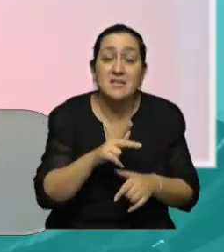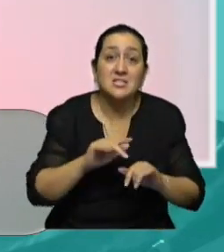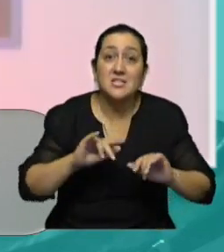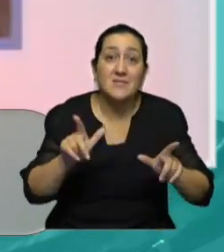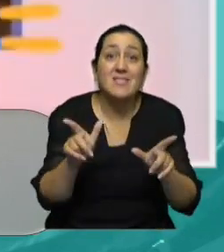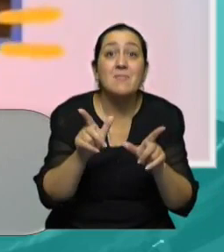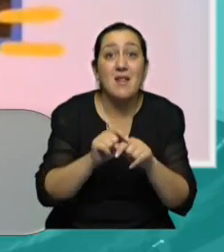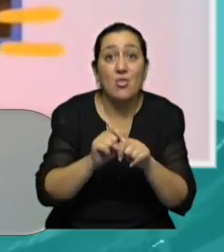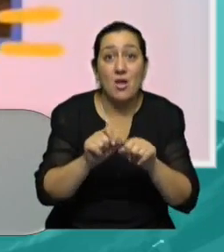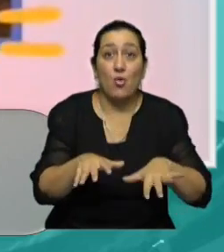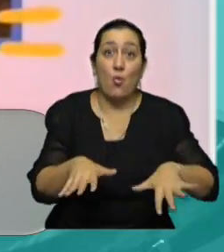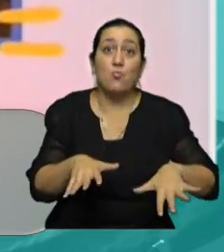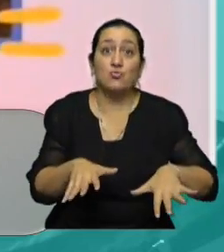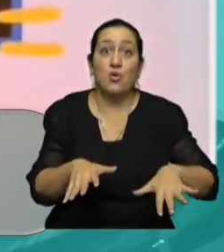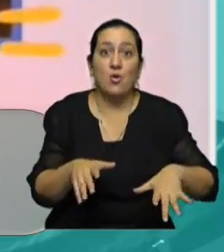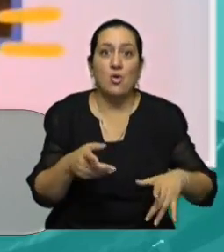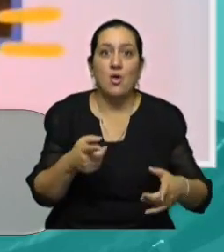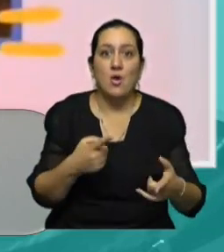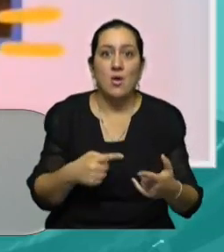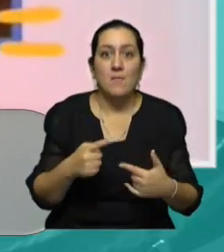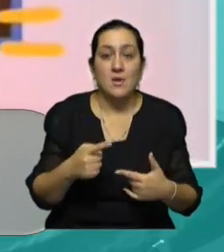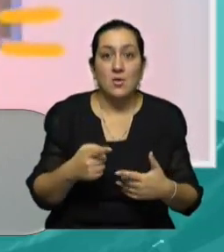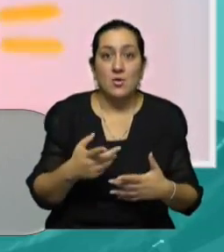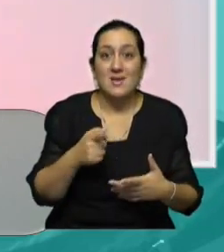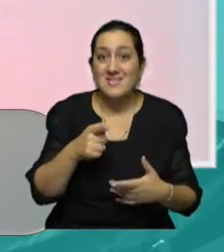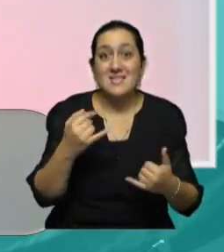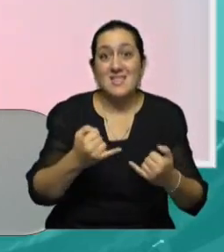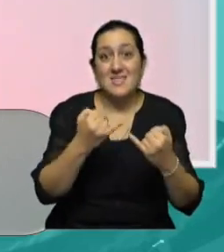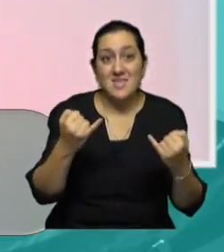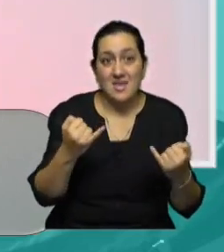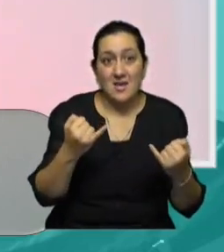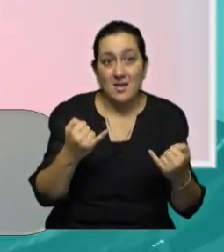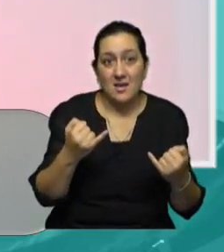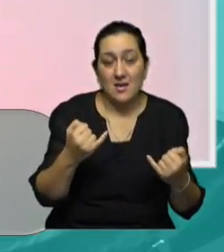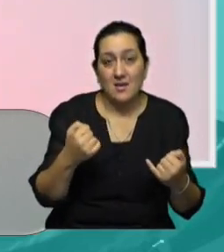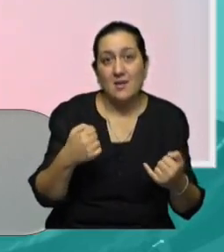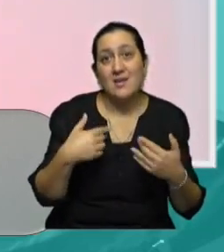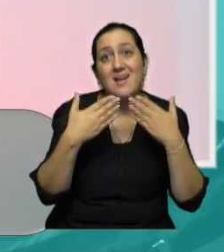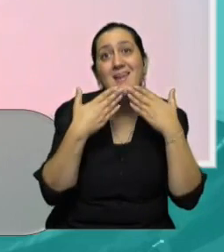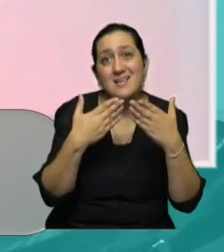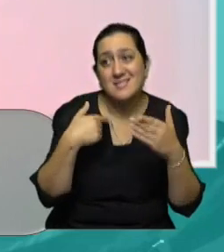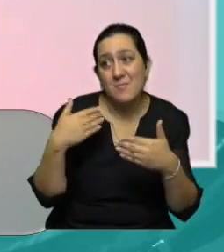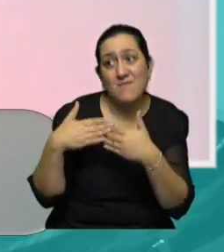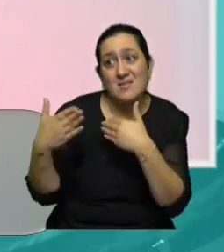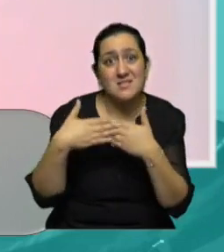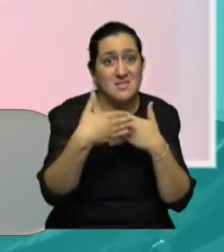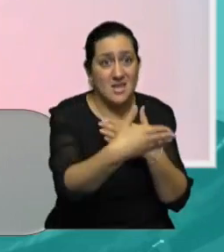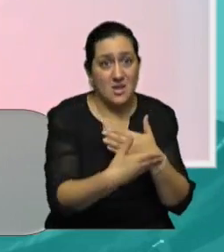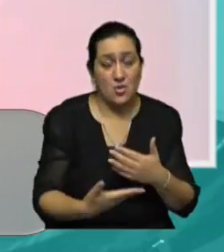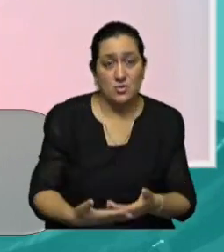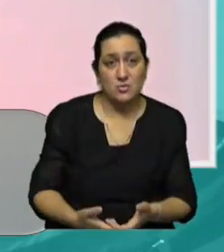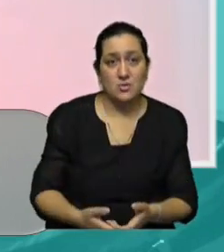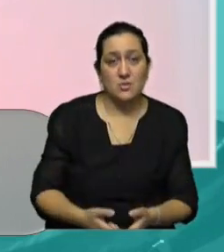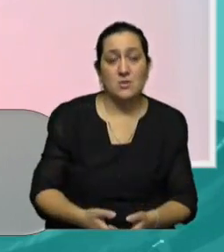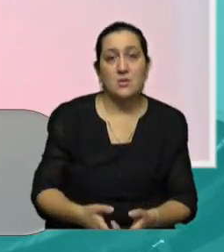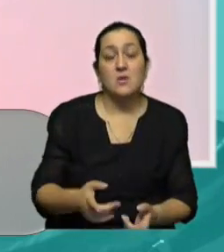convulsivando. Pero sí, o sea, es rescatar eso. Bueno, ese día fue, y me ha escrito vecinos, nunca me voy a olvidar de ese día. Y no, yo tampoco. Pero no me lo voy a olvidar por lo